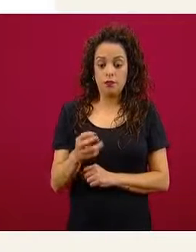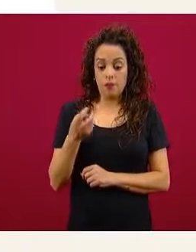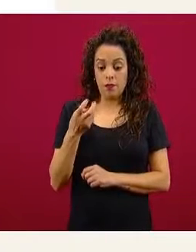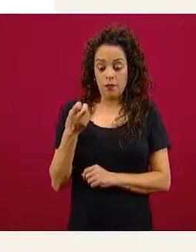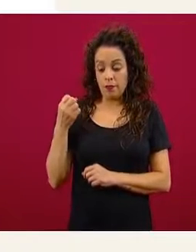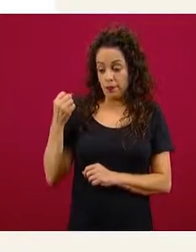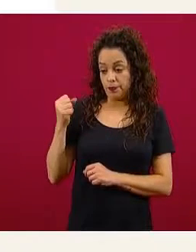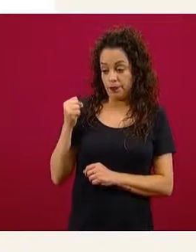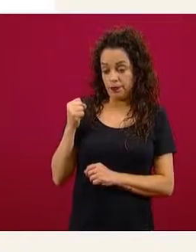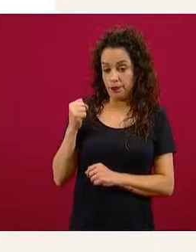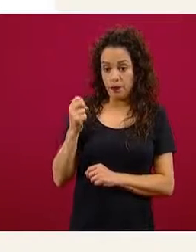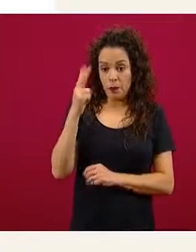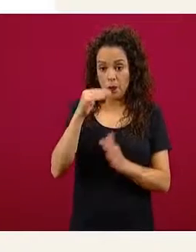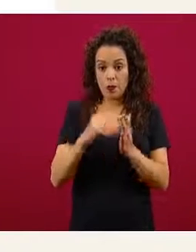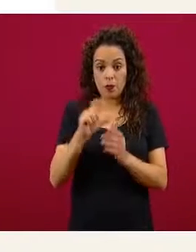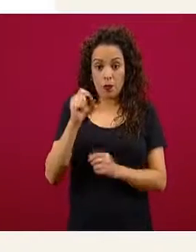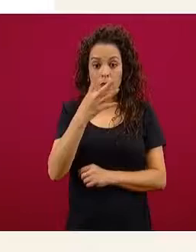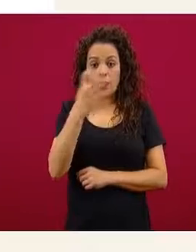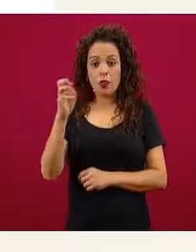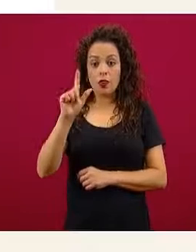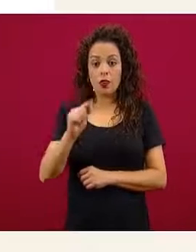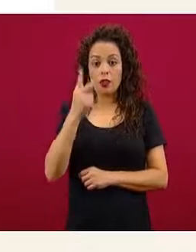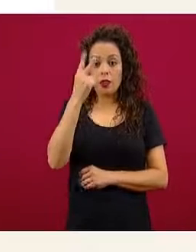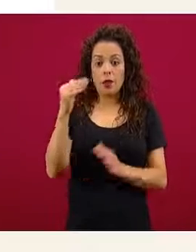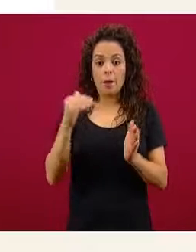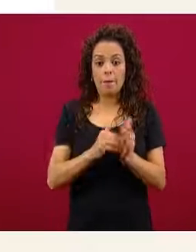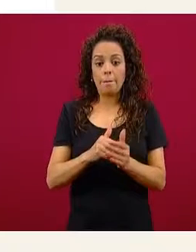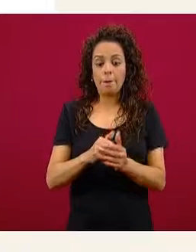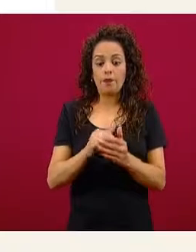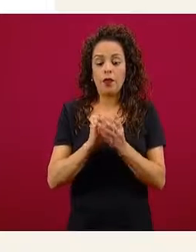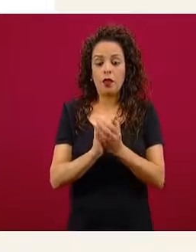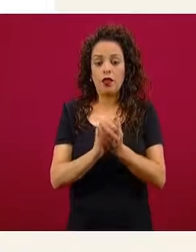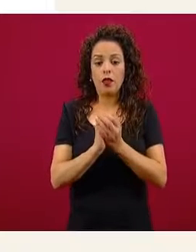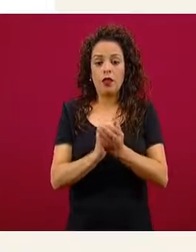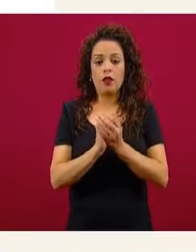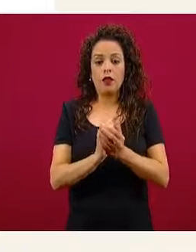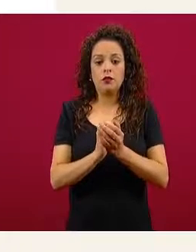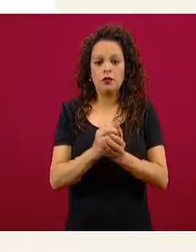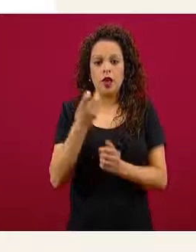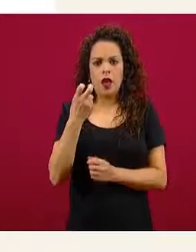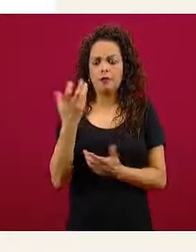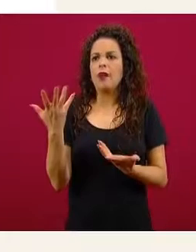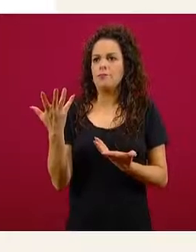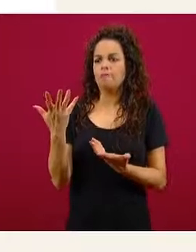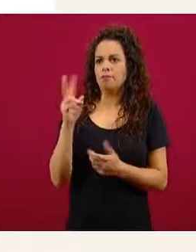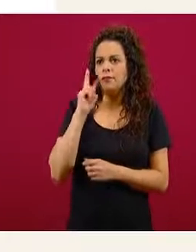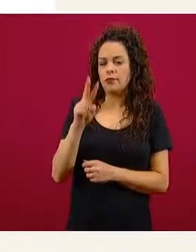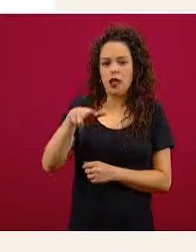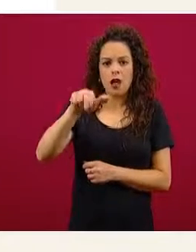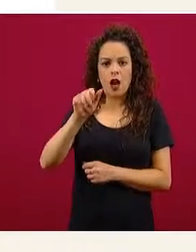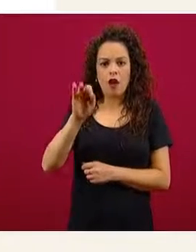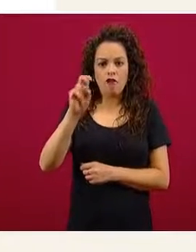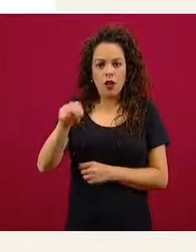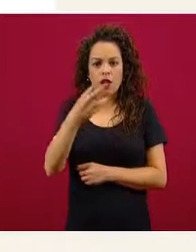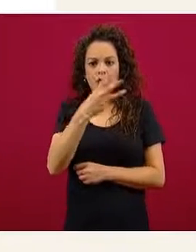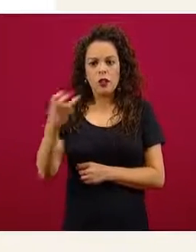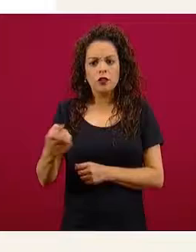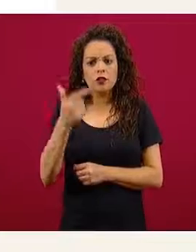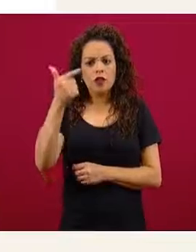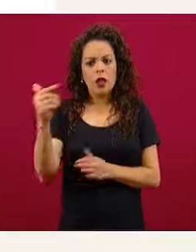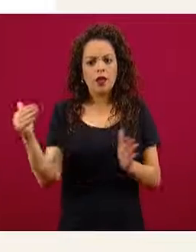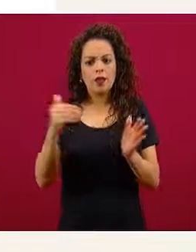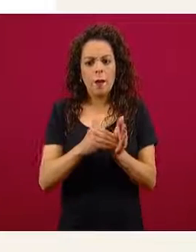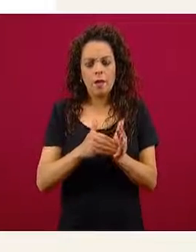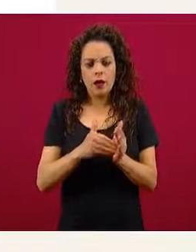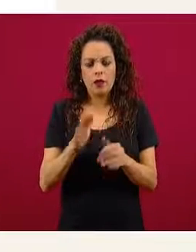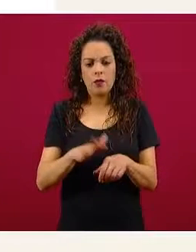2020 472,000 tandas. Aquí llama la atención, por ejemplo, NAFIN 307,000 porque va enfocado al tema